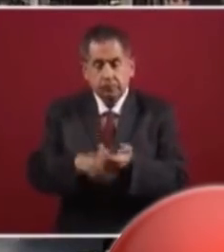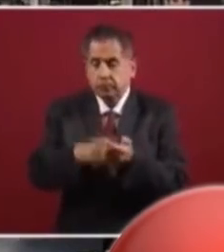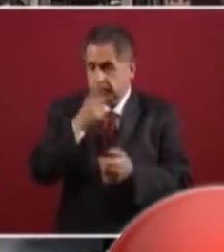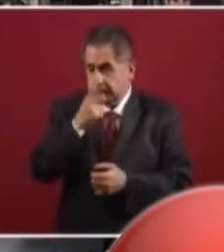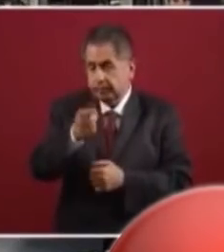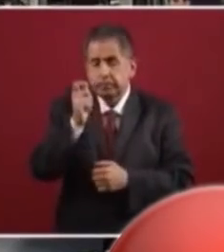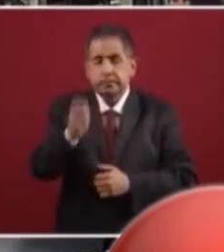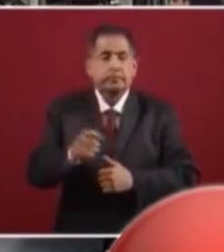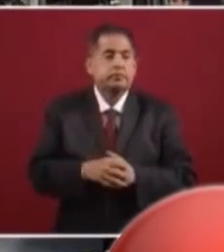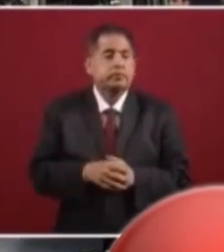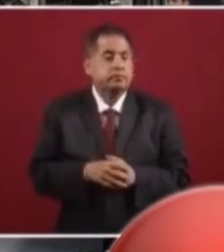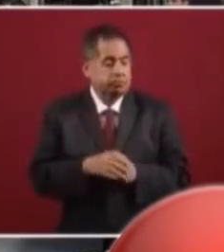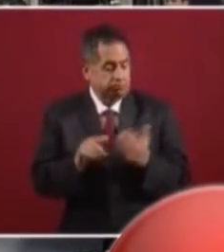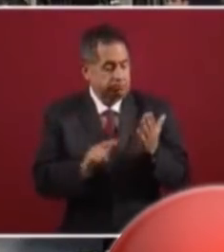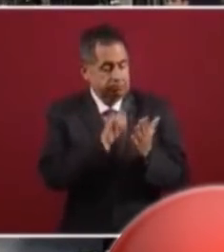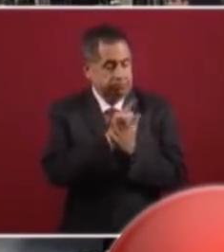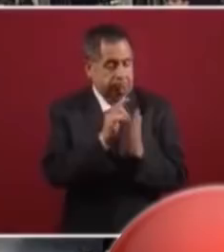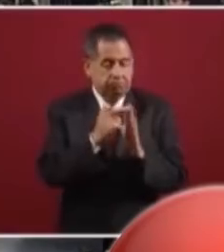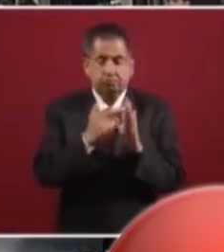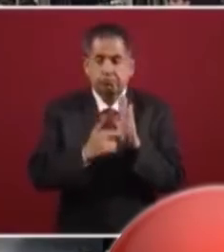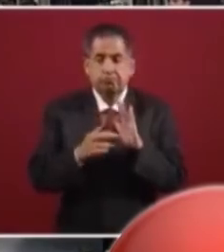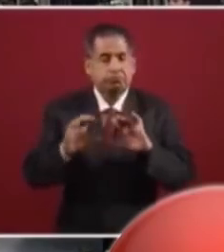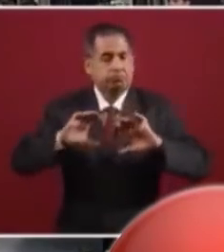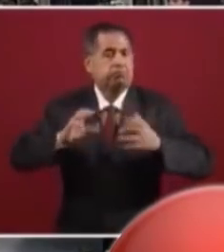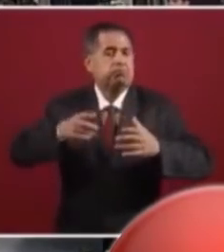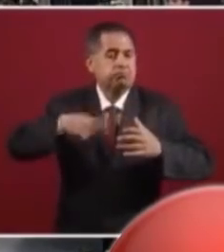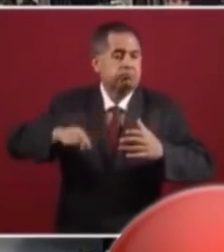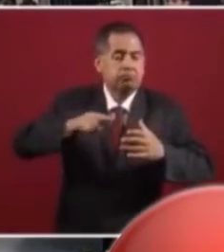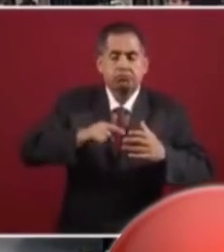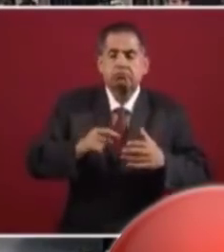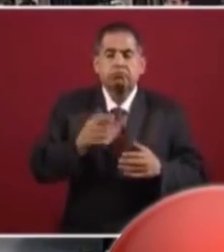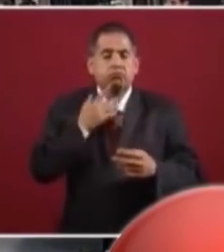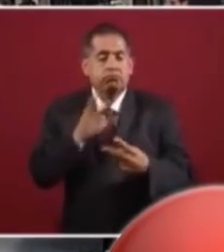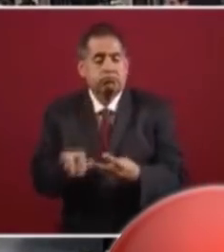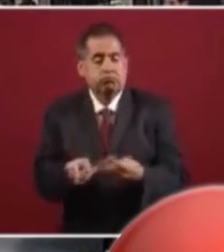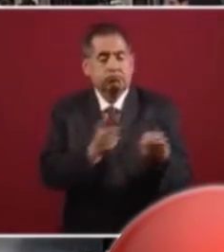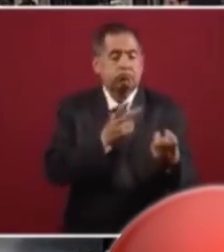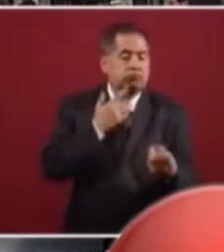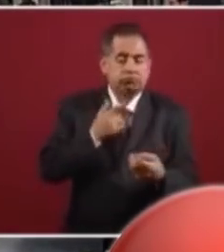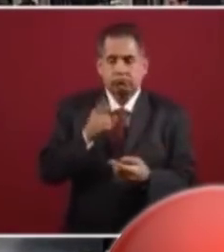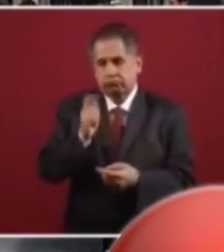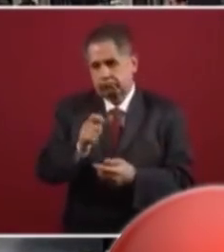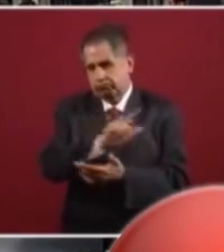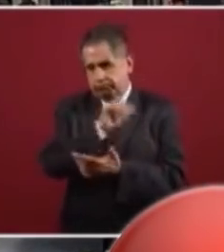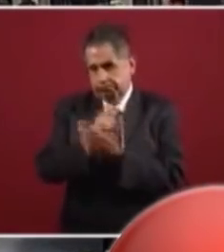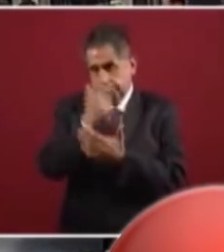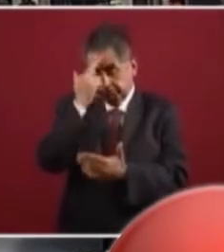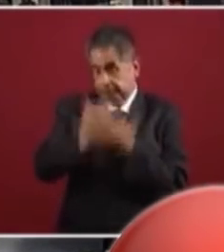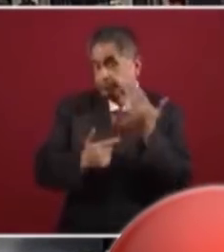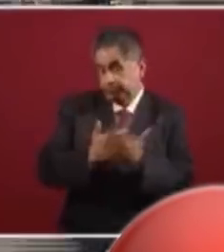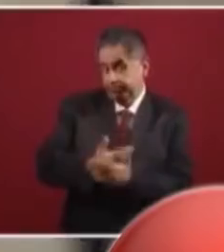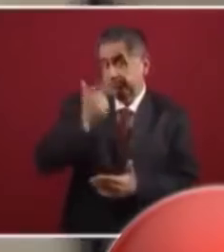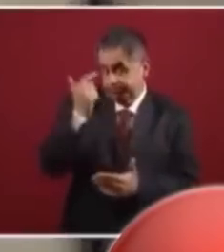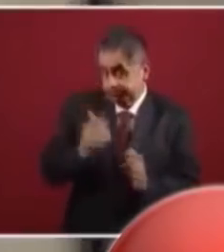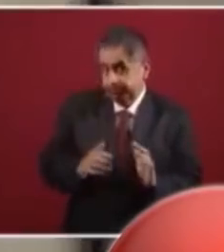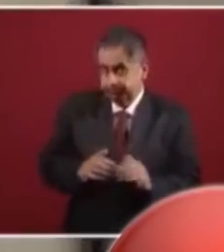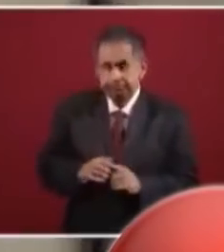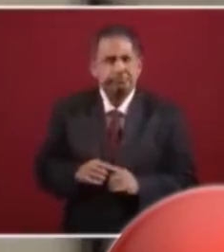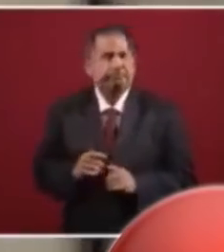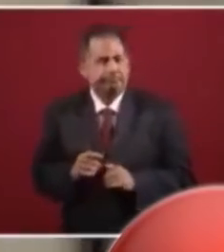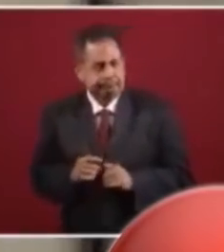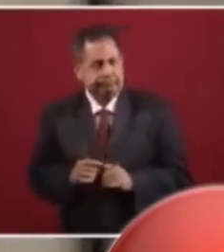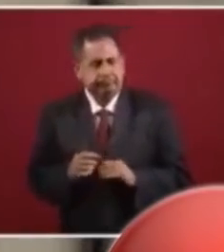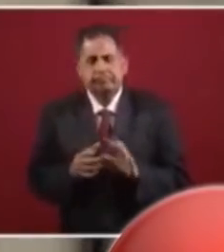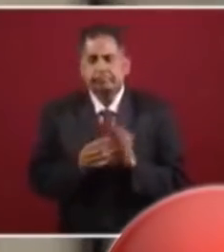con las leyes del congreso de la unión el guachi coleo es un es un delito grave en este sentido